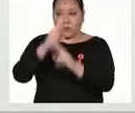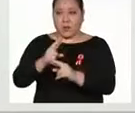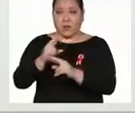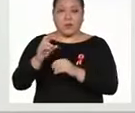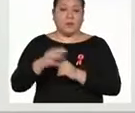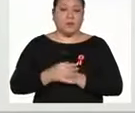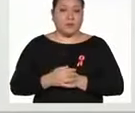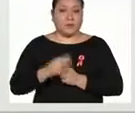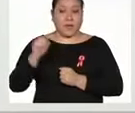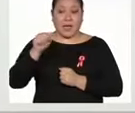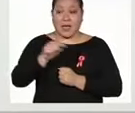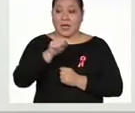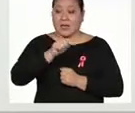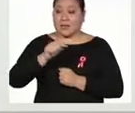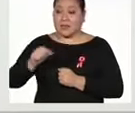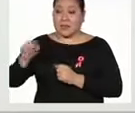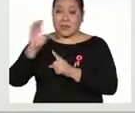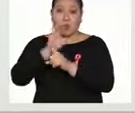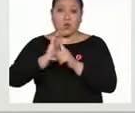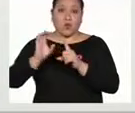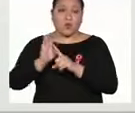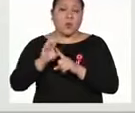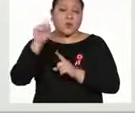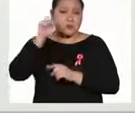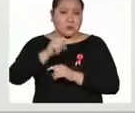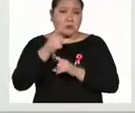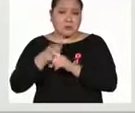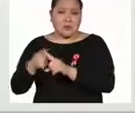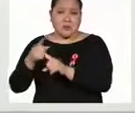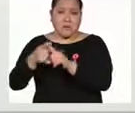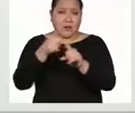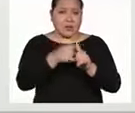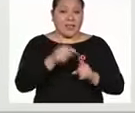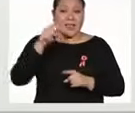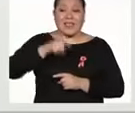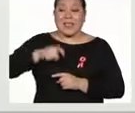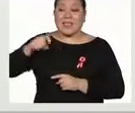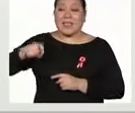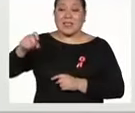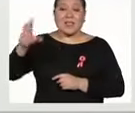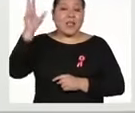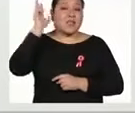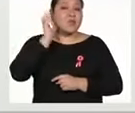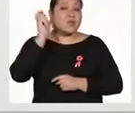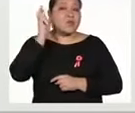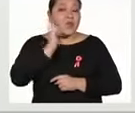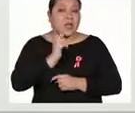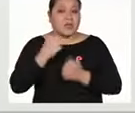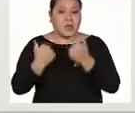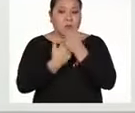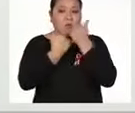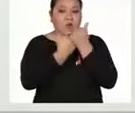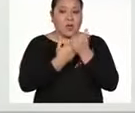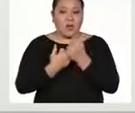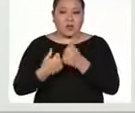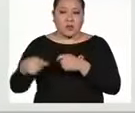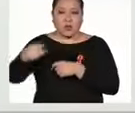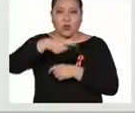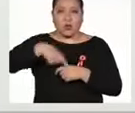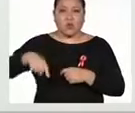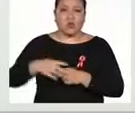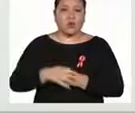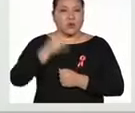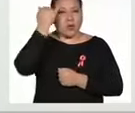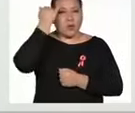trato. Estas culturas, aunque diferentes, deberían escucharse y cooperar entre ellas. ¿Te imaginas